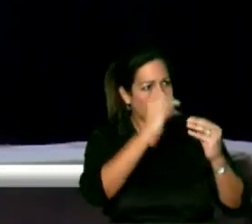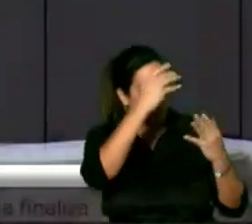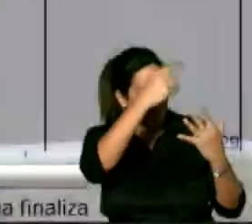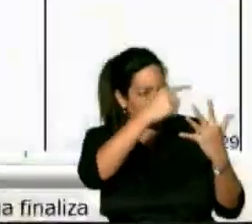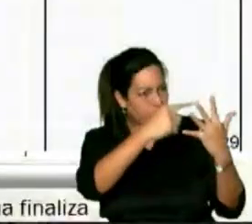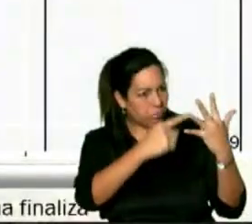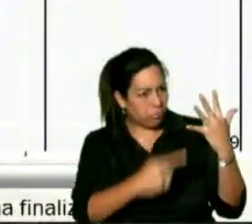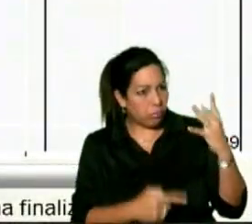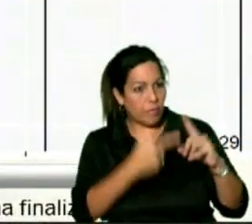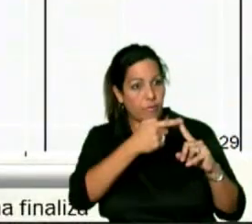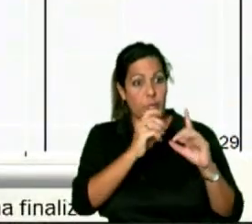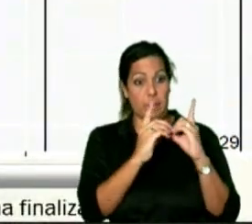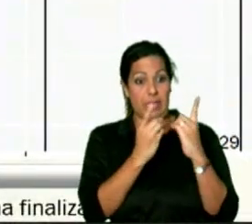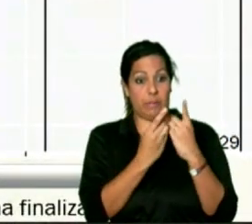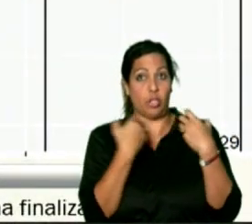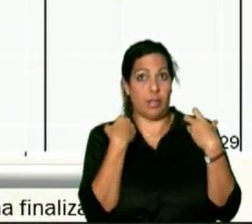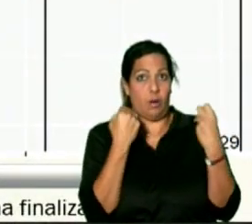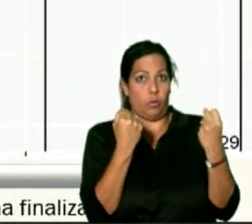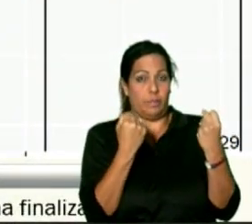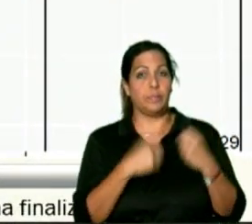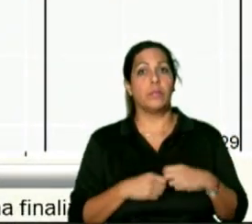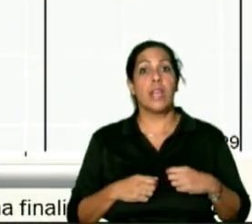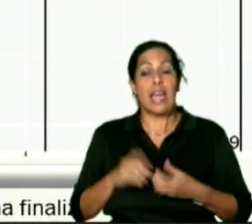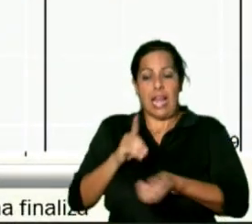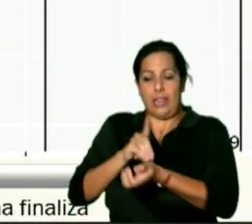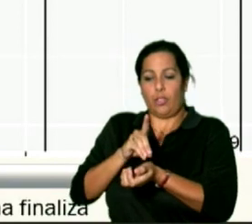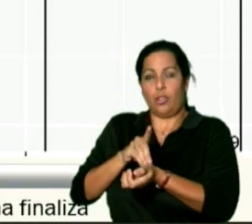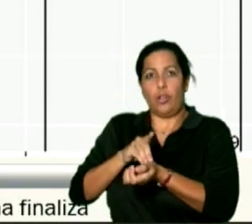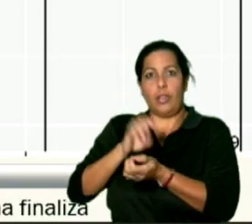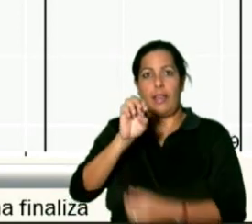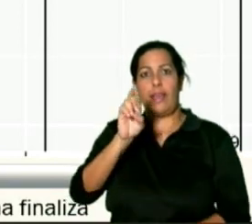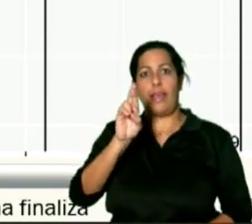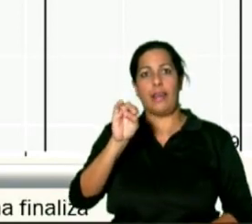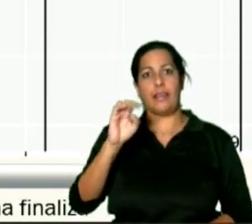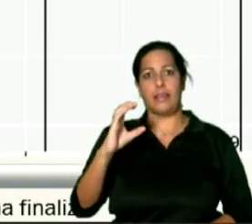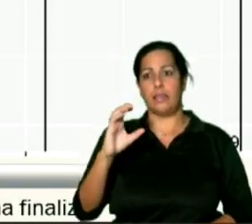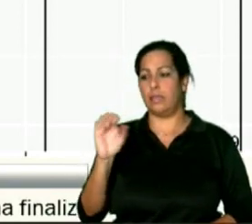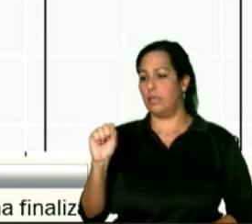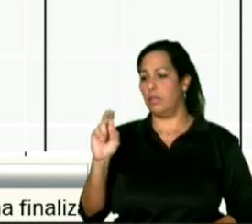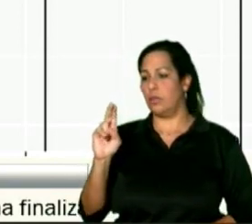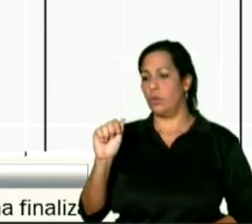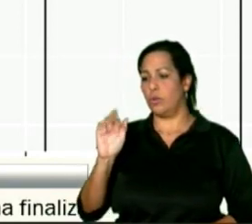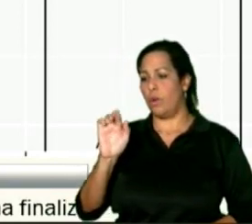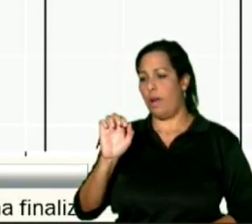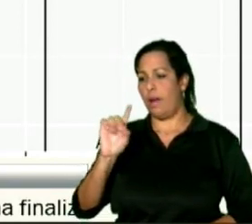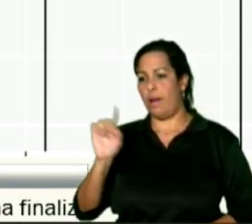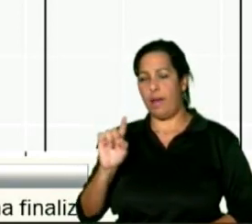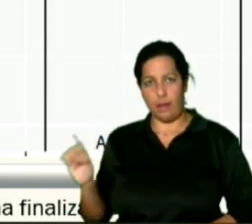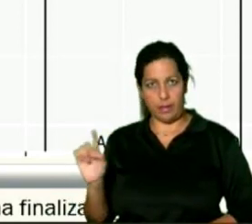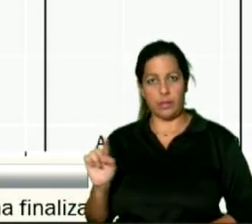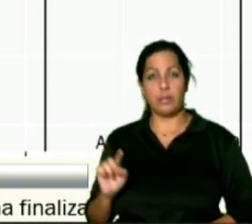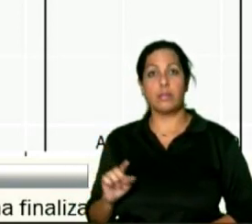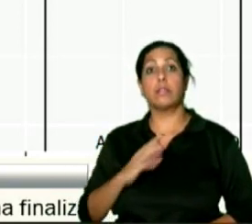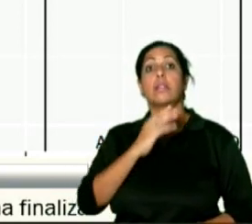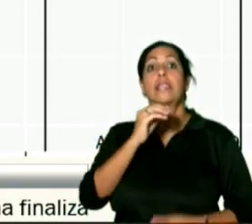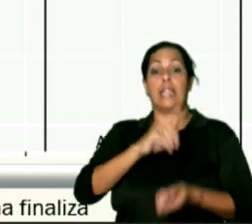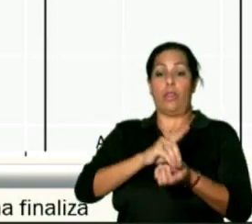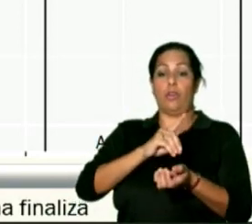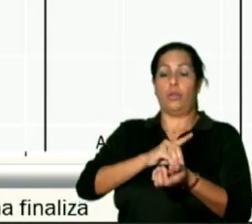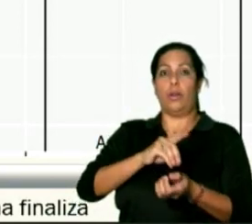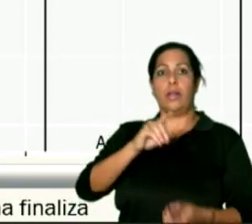Salud. El doctor Eric Suárez, bioestadístico senior del Departamento de Bioestadística y Epidemiología, la doctora Cintia